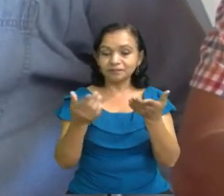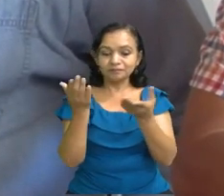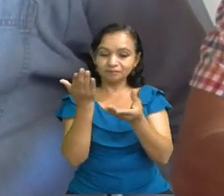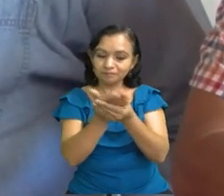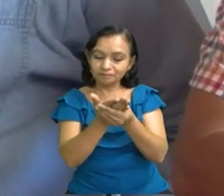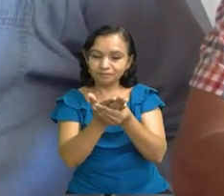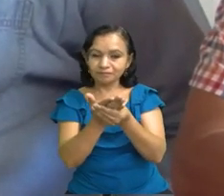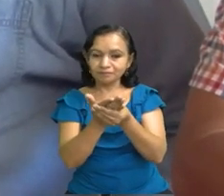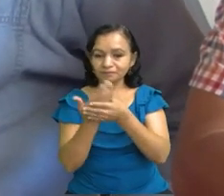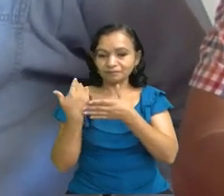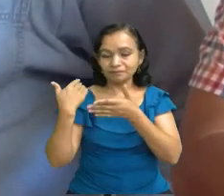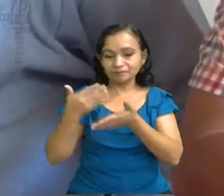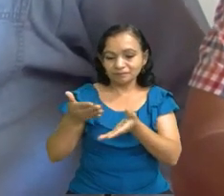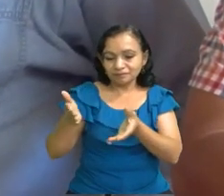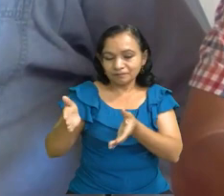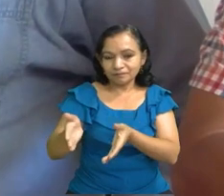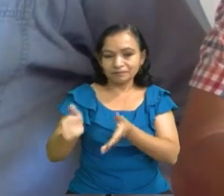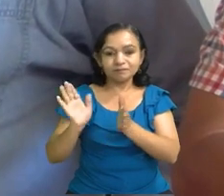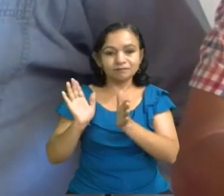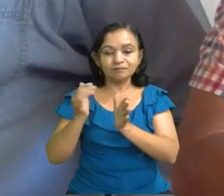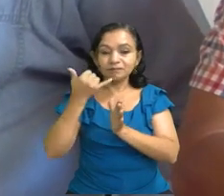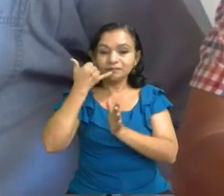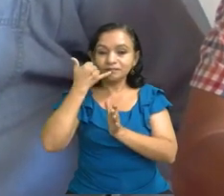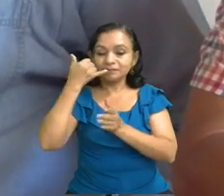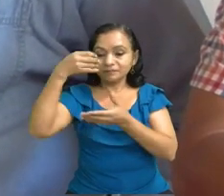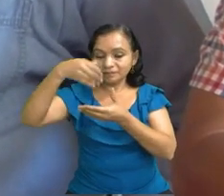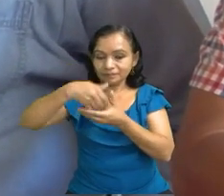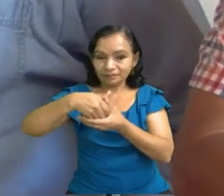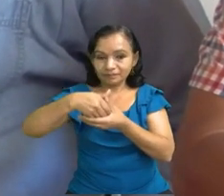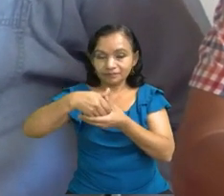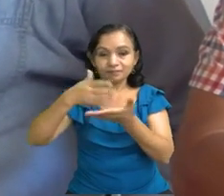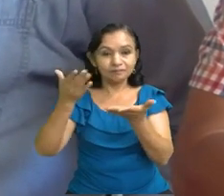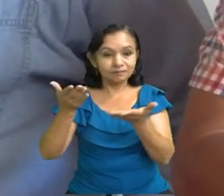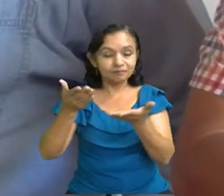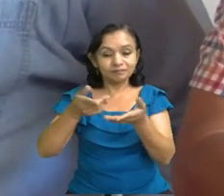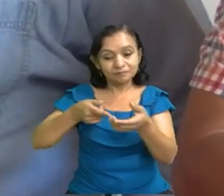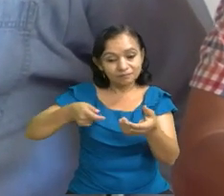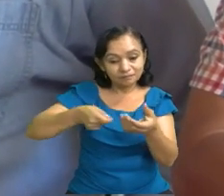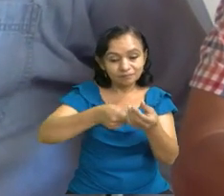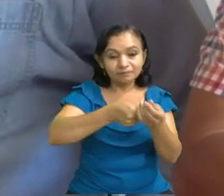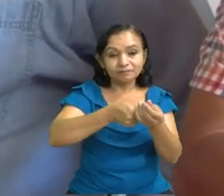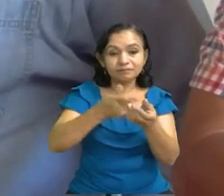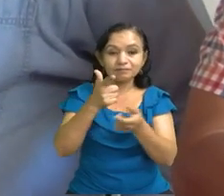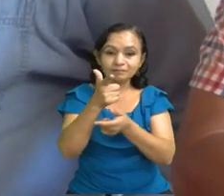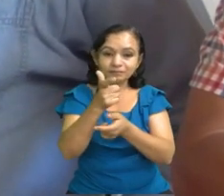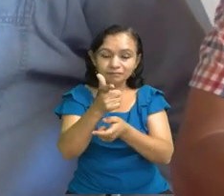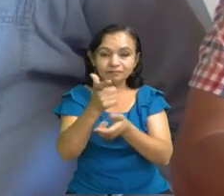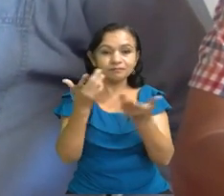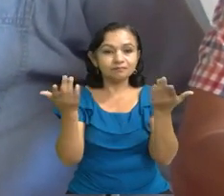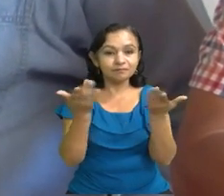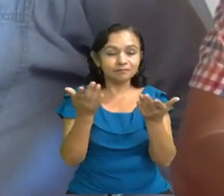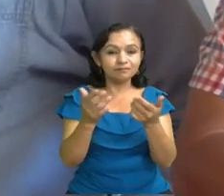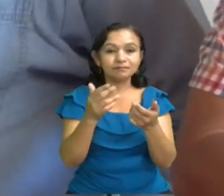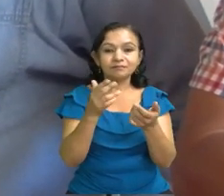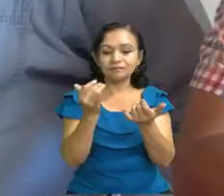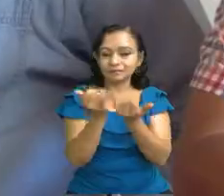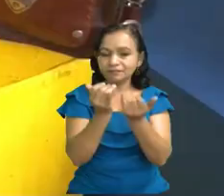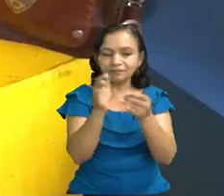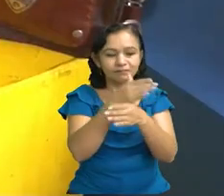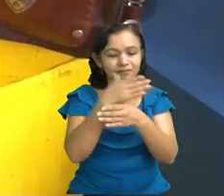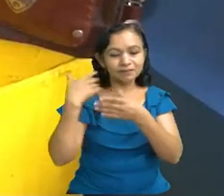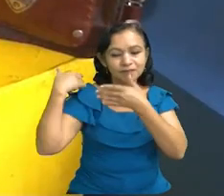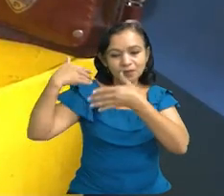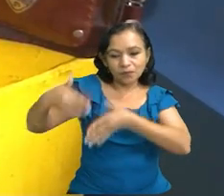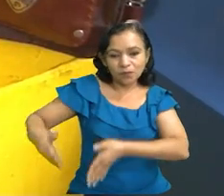billeteras, carteras, portateléfono, fundas para cuchillos, talía de pistolas, pierneras y